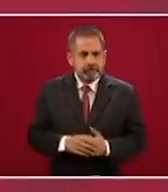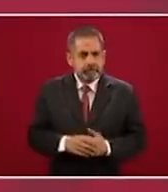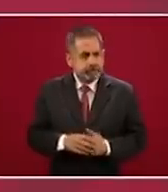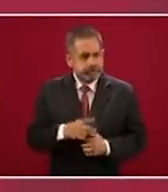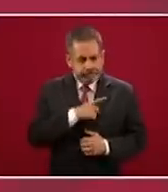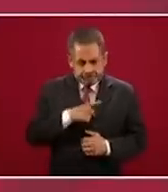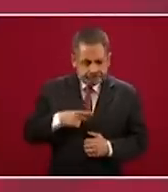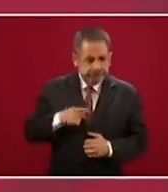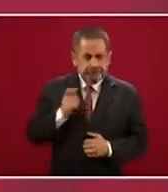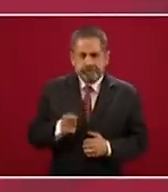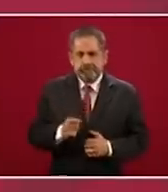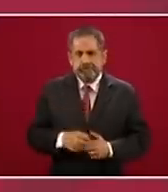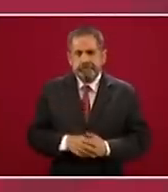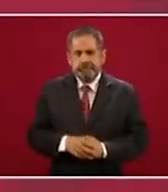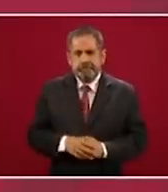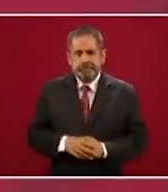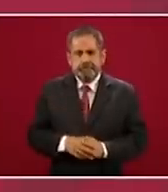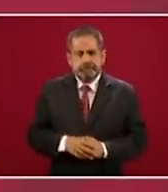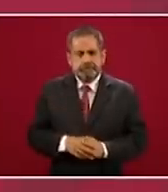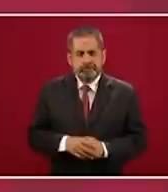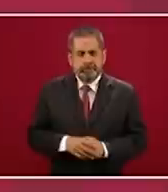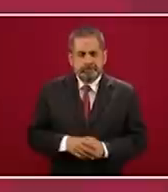haya